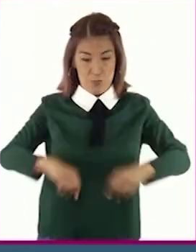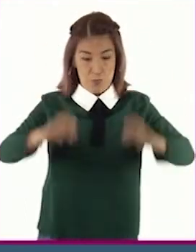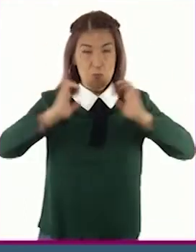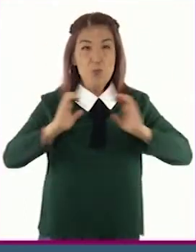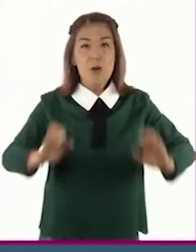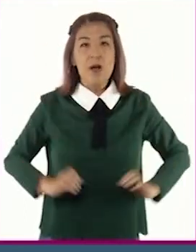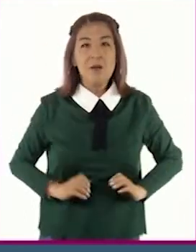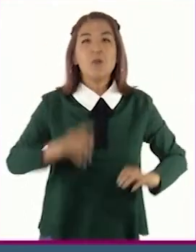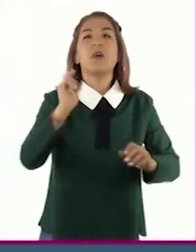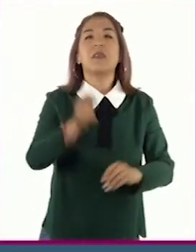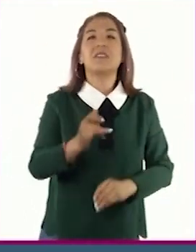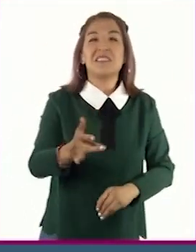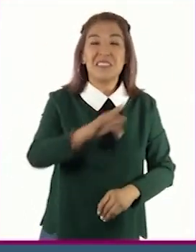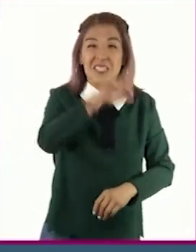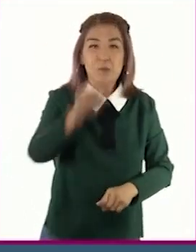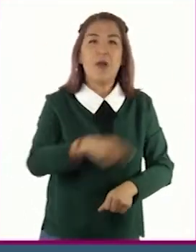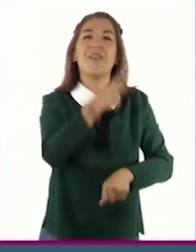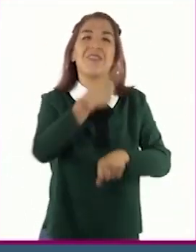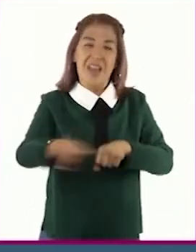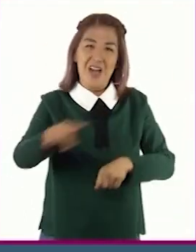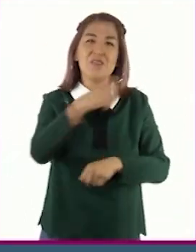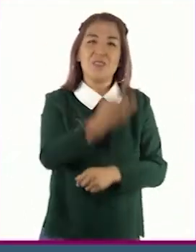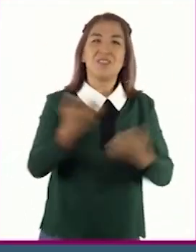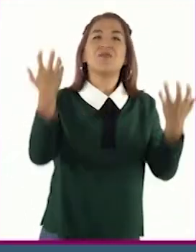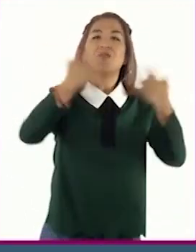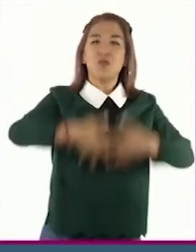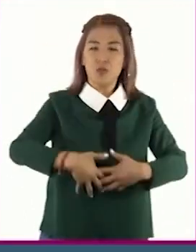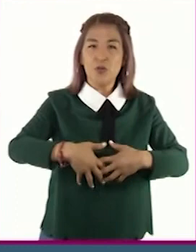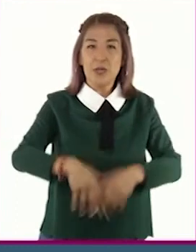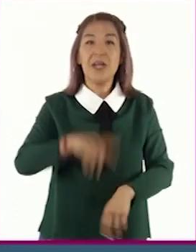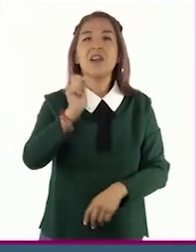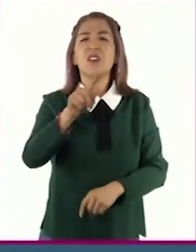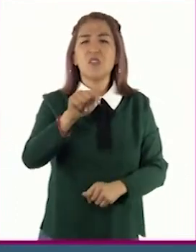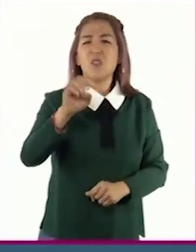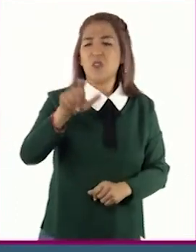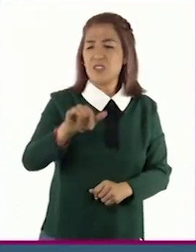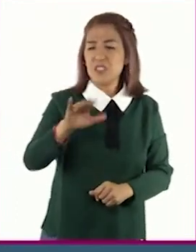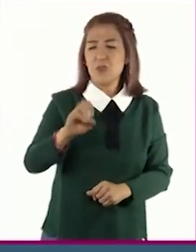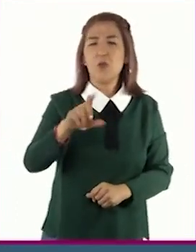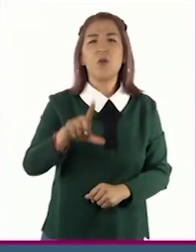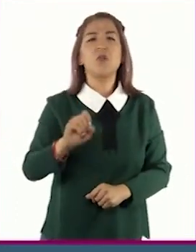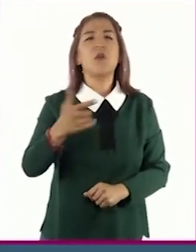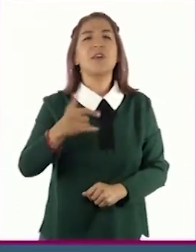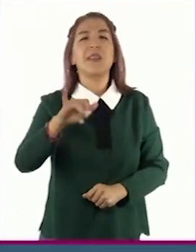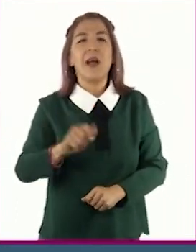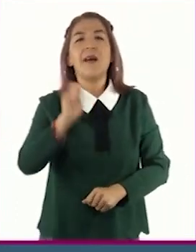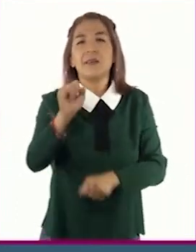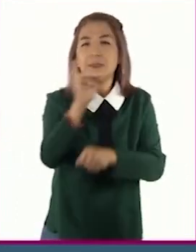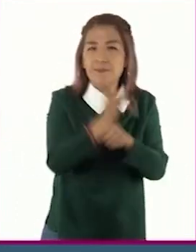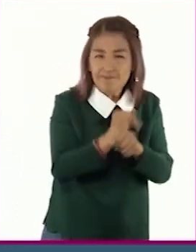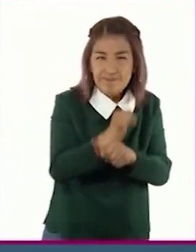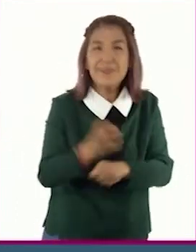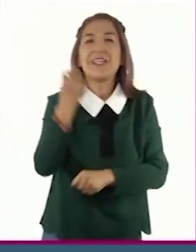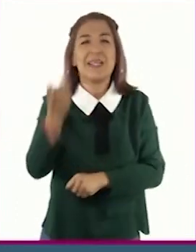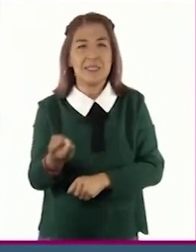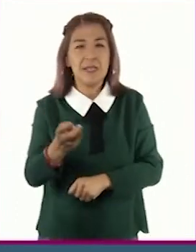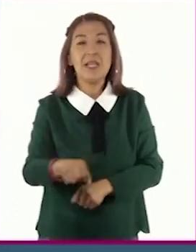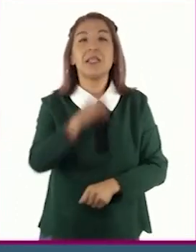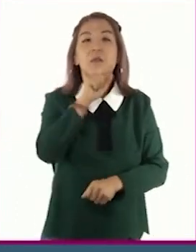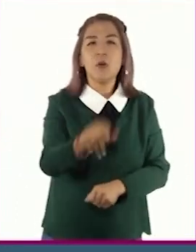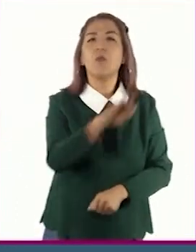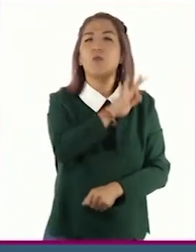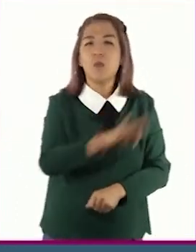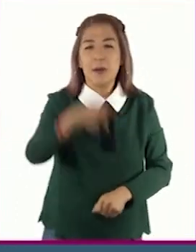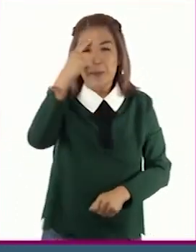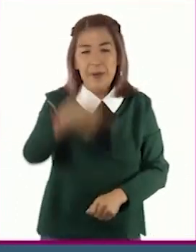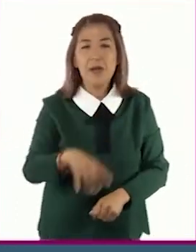o sistemas y afectar sus funciones. Entonces, básicamente lo que hace la toxicología es esto y además, pues ha sido capaz